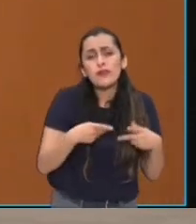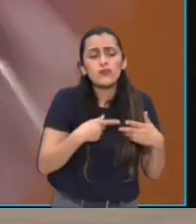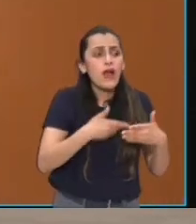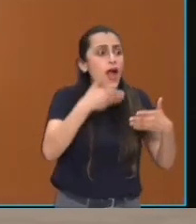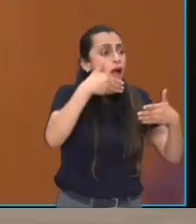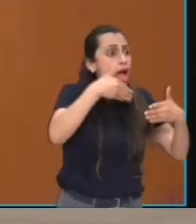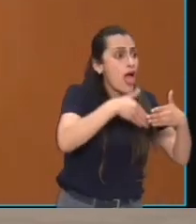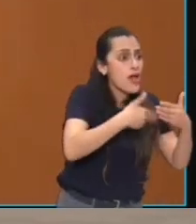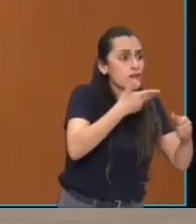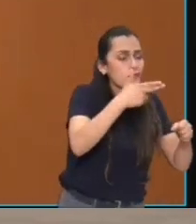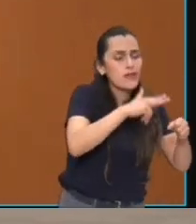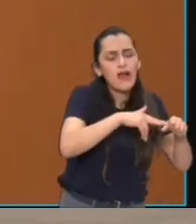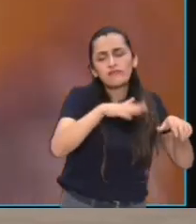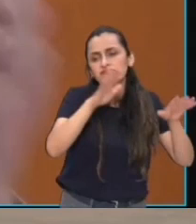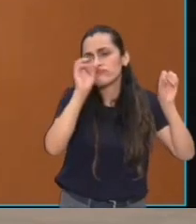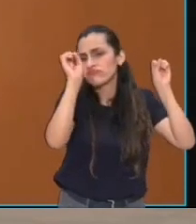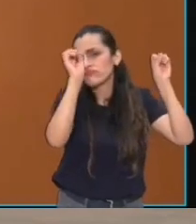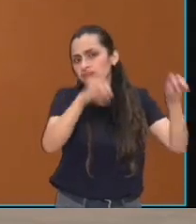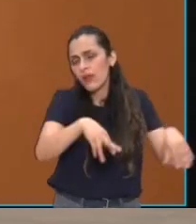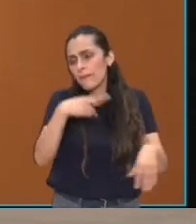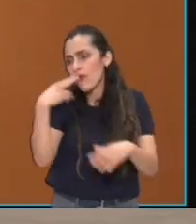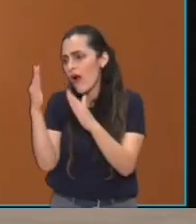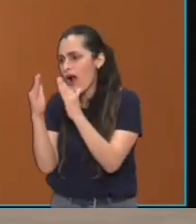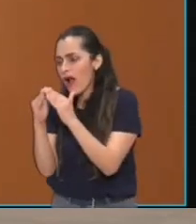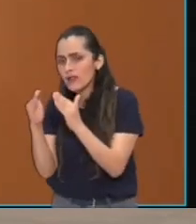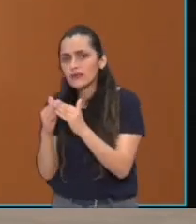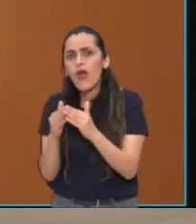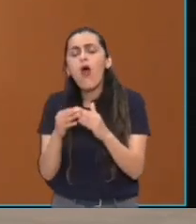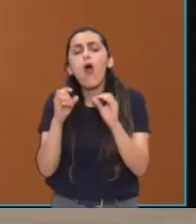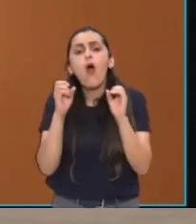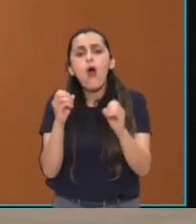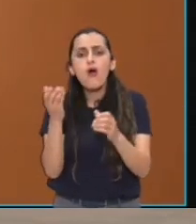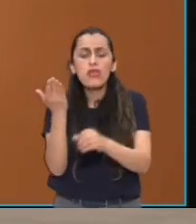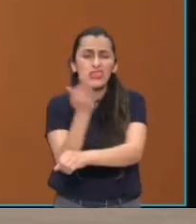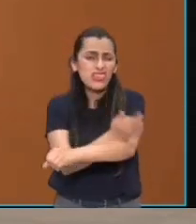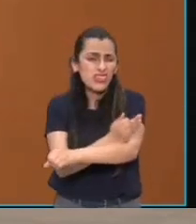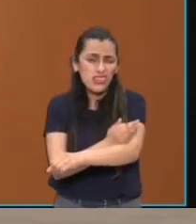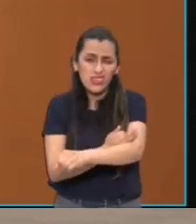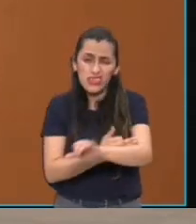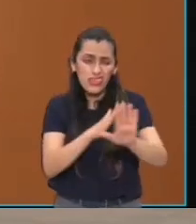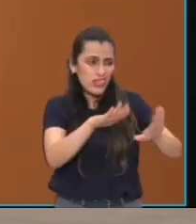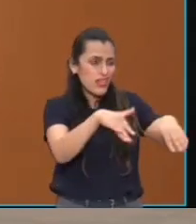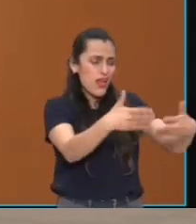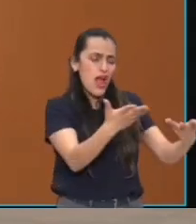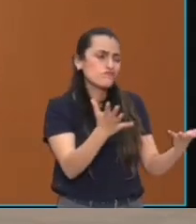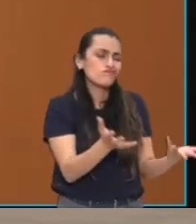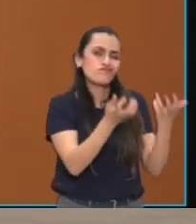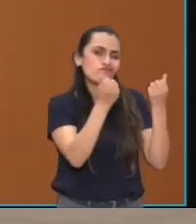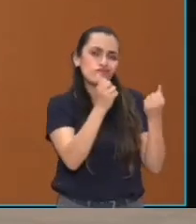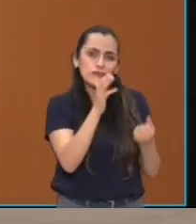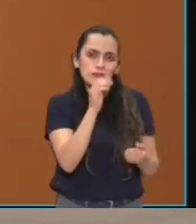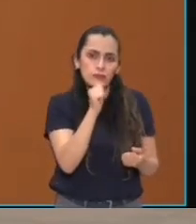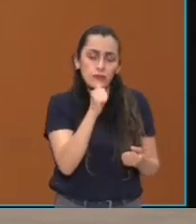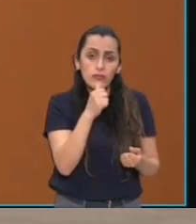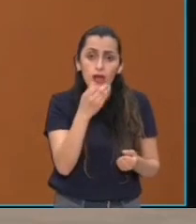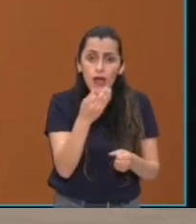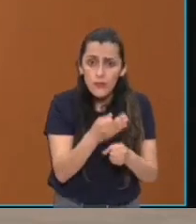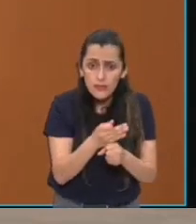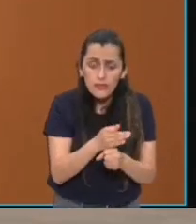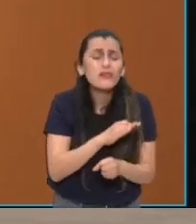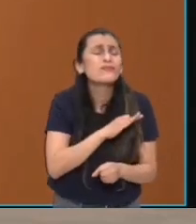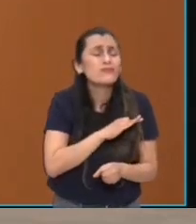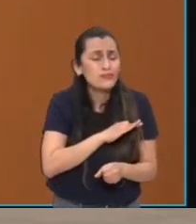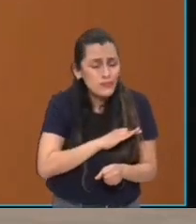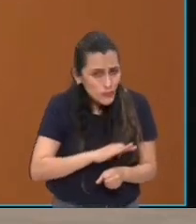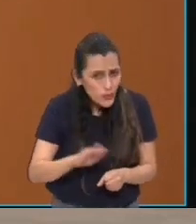en el trayecto, o llegaron muy tarde por la pésima comunicación de este gobierno. todavía es tiempo de salvar vidas. Hay que